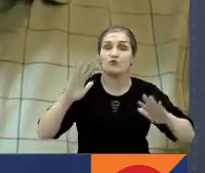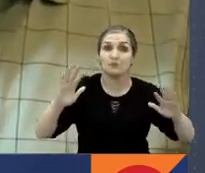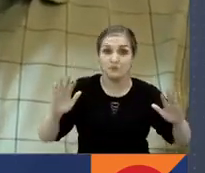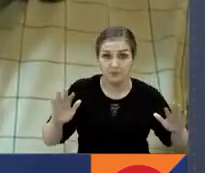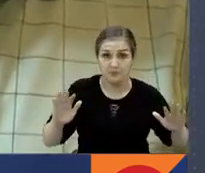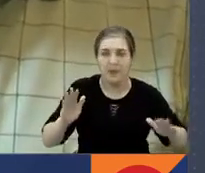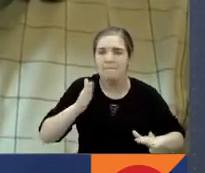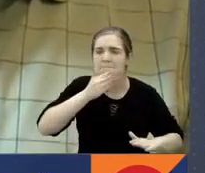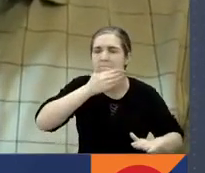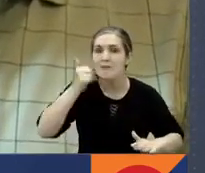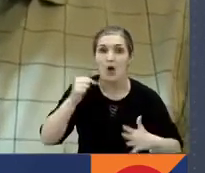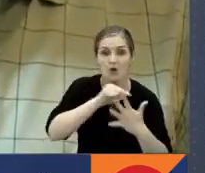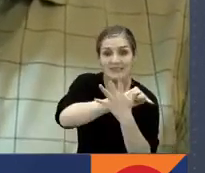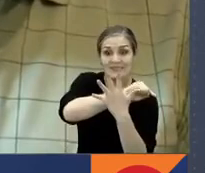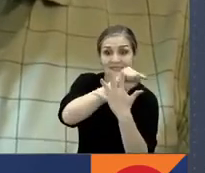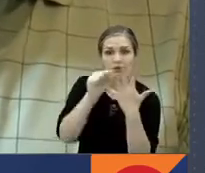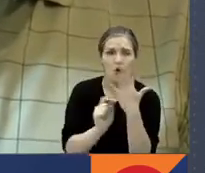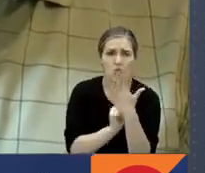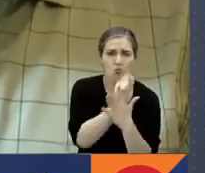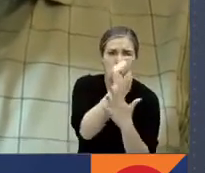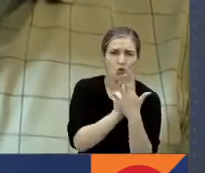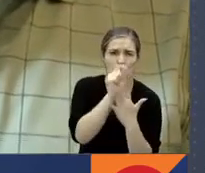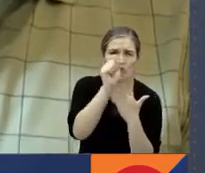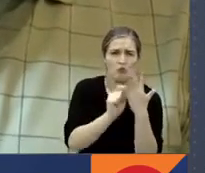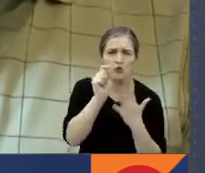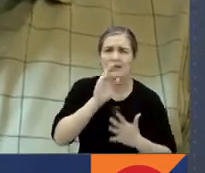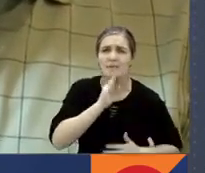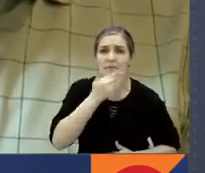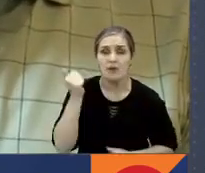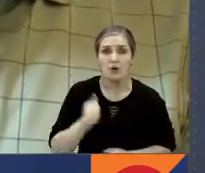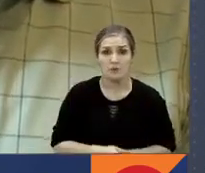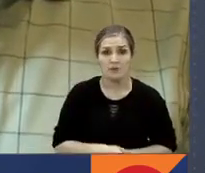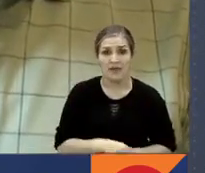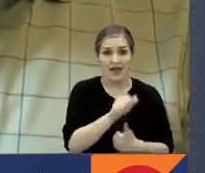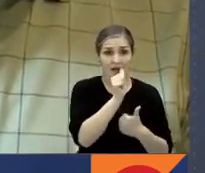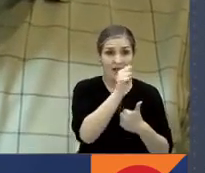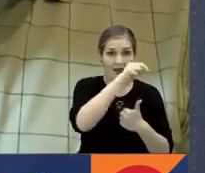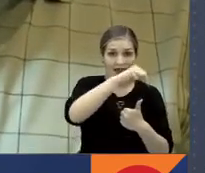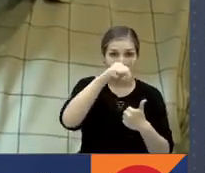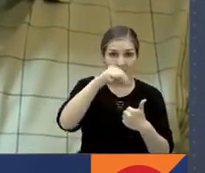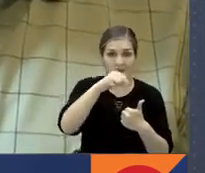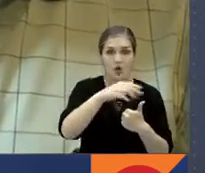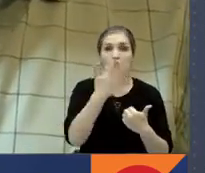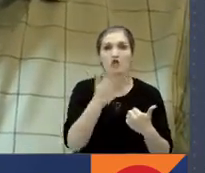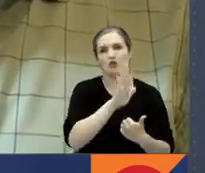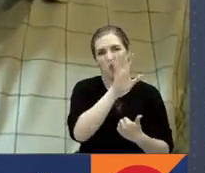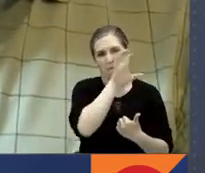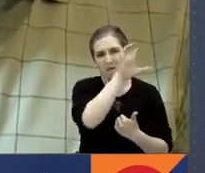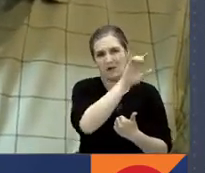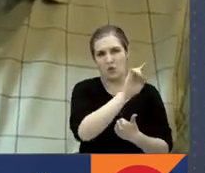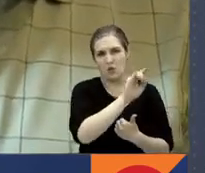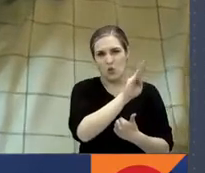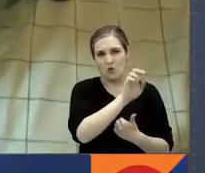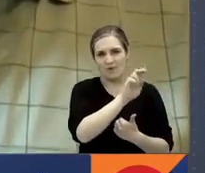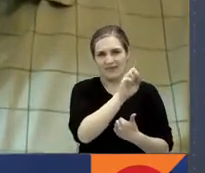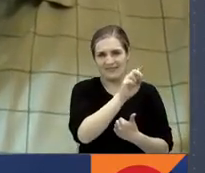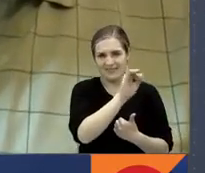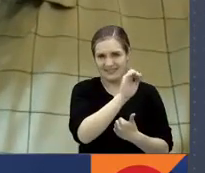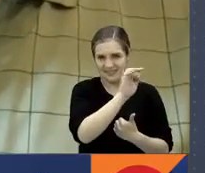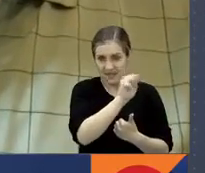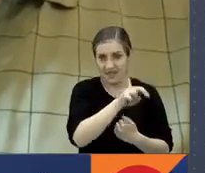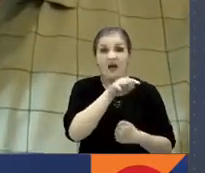5 mejores registros de entrada son los siguientes. Ant Kanzon, de Uzbekistán, 328 kilogramos,